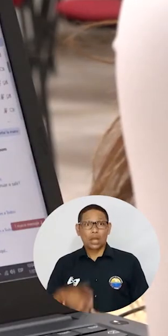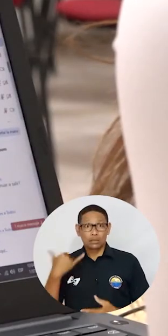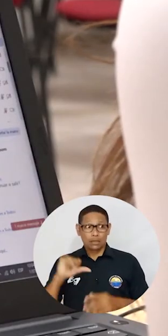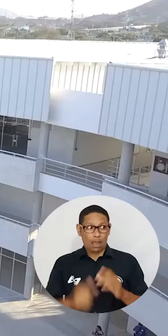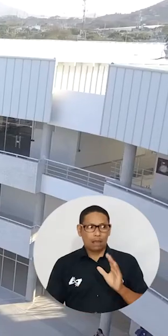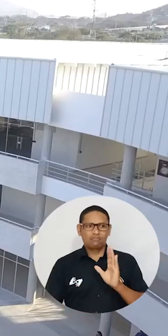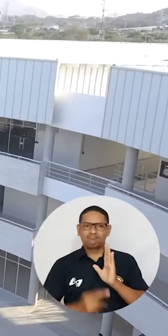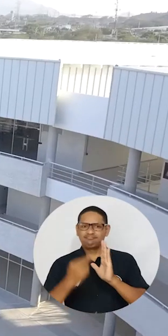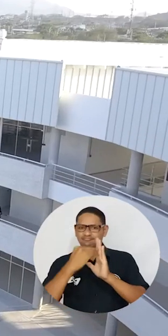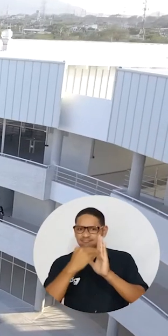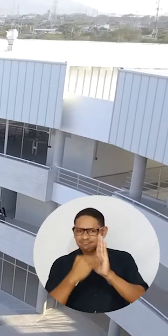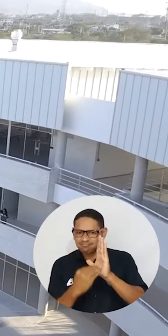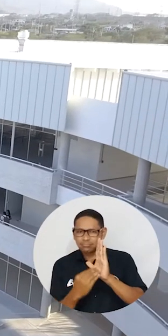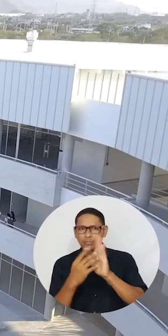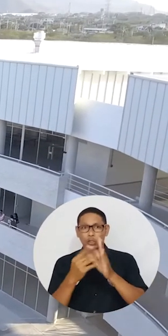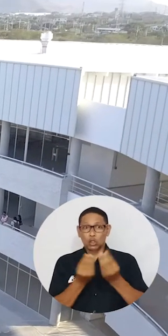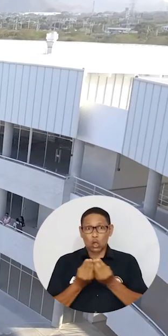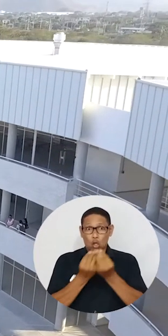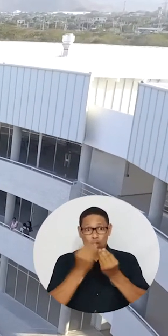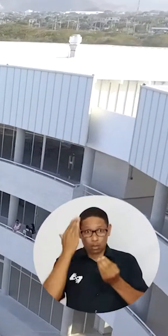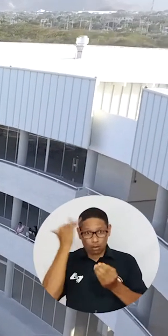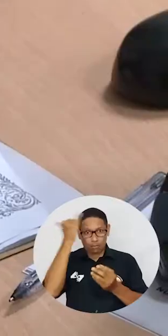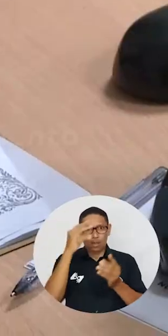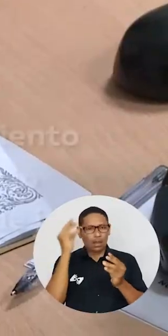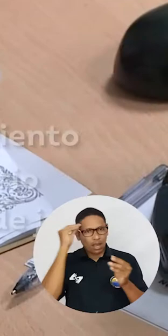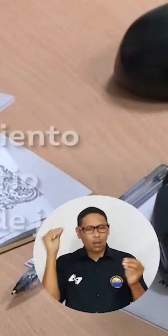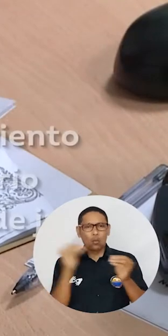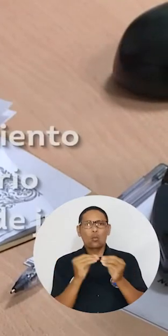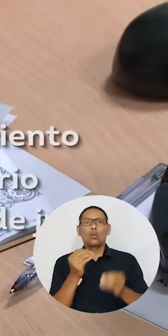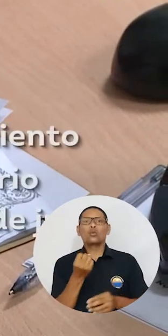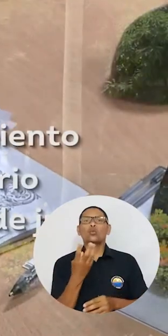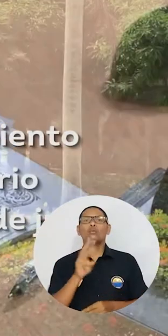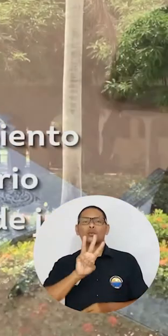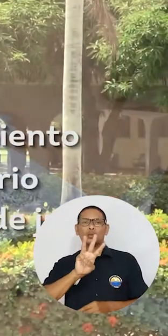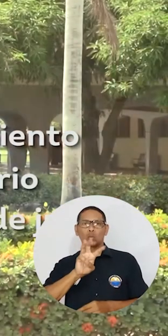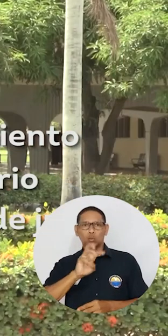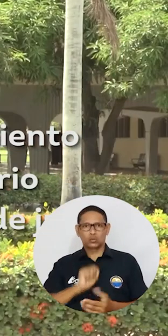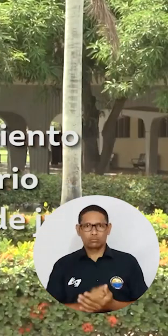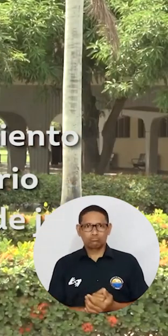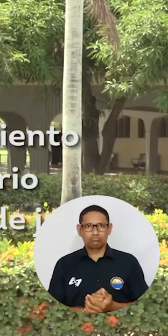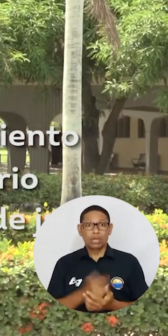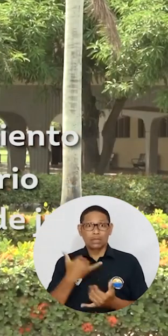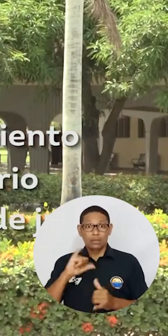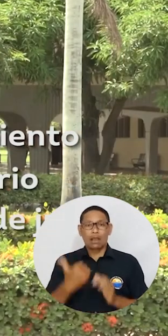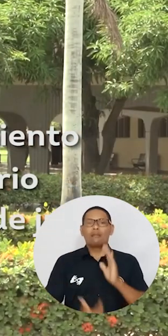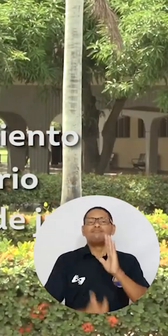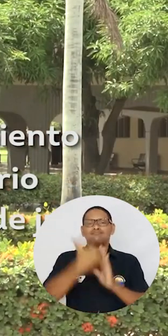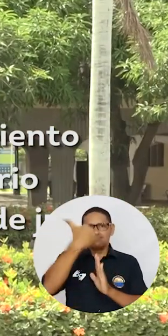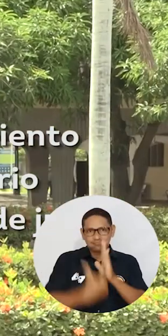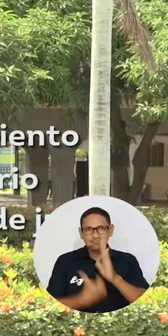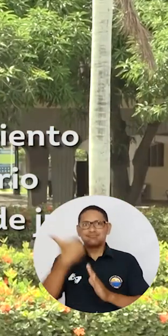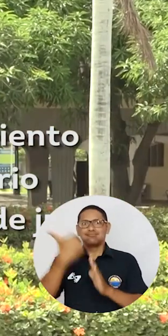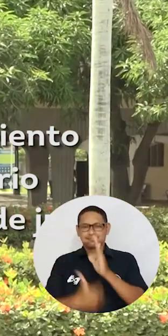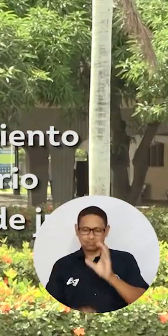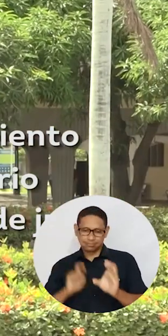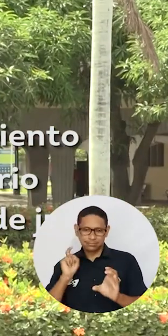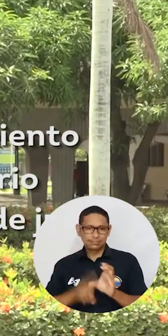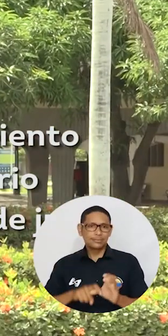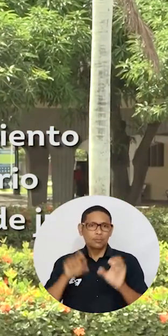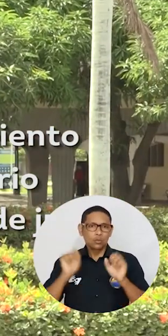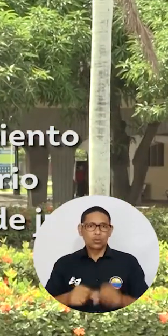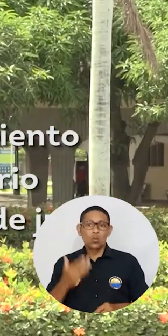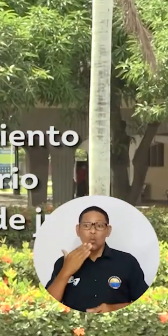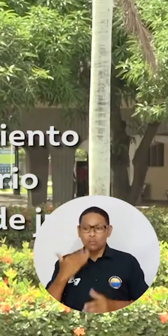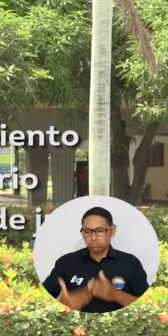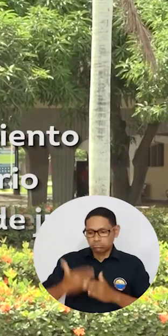Según lo reglamentado por el Consejo Académico mediante el Acuerdo número 8. El diligenciamiento del formulario de inscripción, el cual arranca